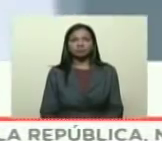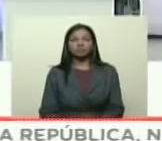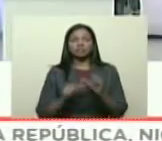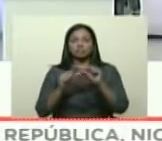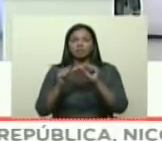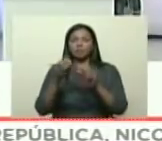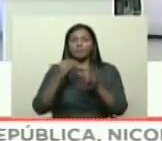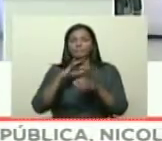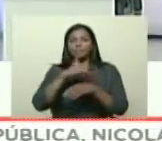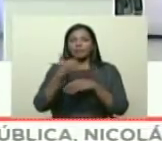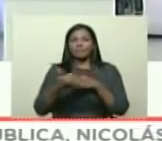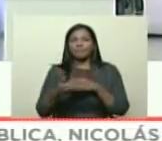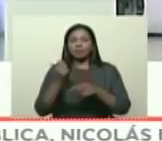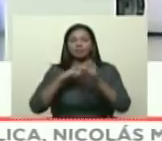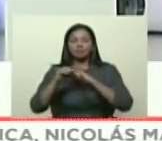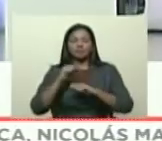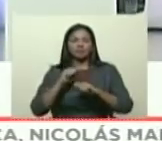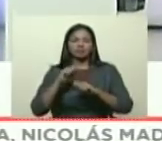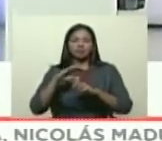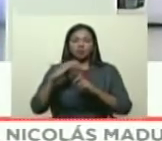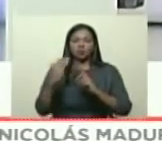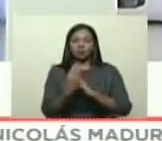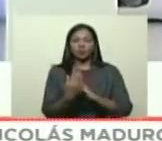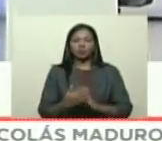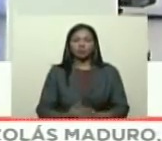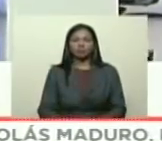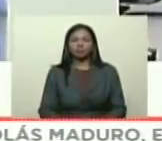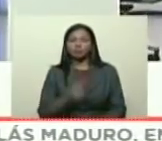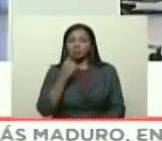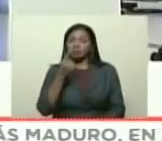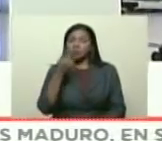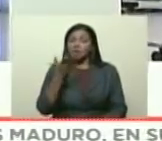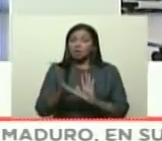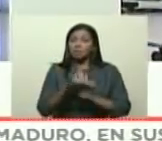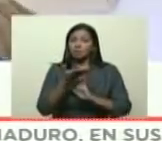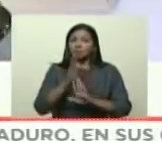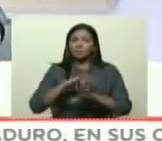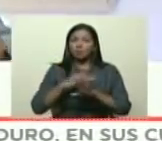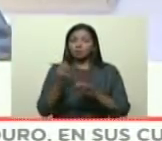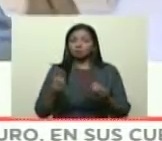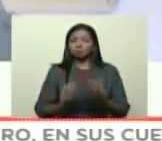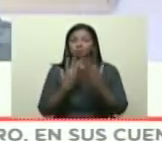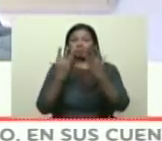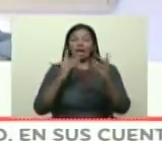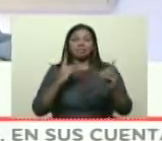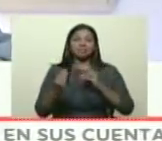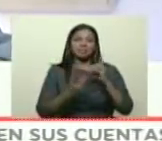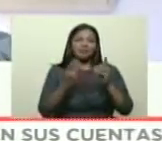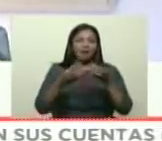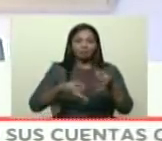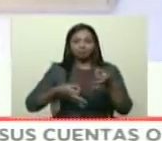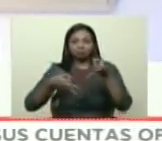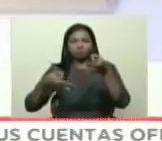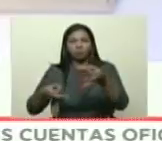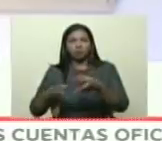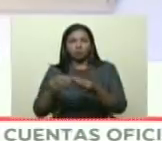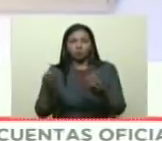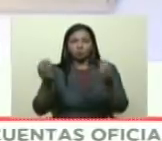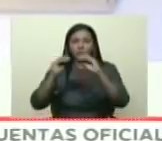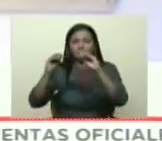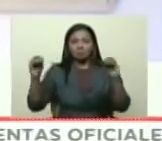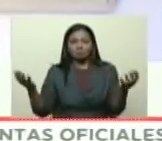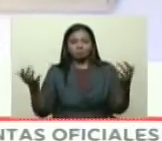Continuamos, plan de ofensiva cultural. Por eso digo, es importante, porque esto surgió del debate, de las propuestas. Se traen para